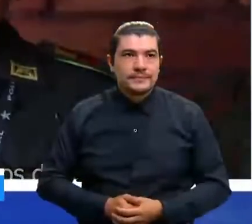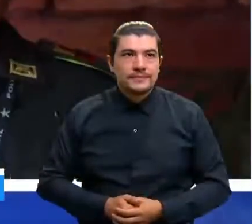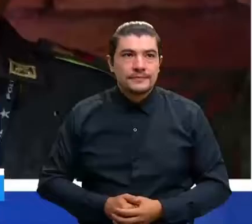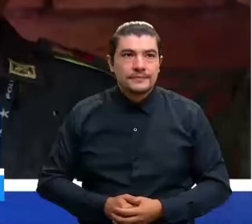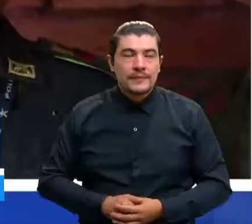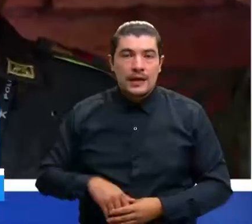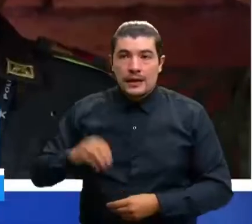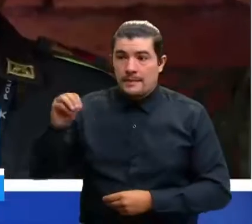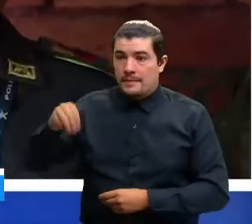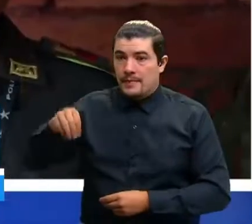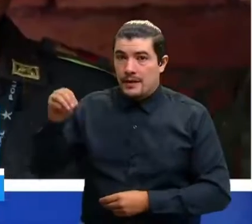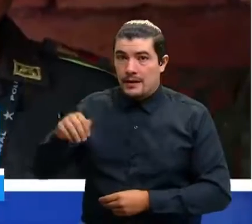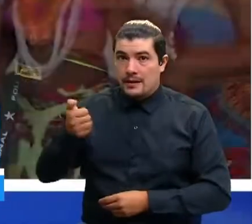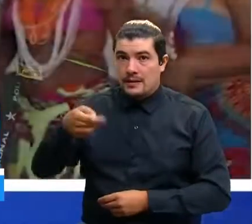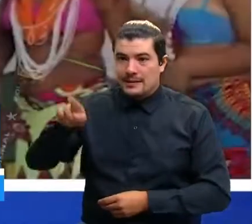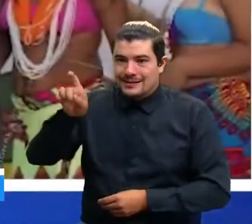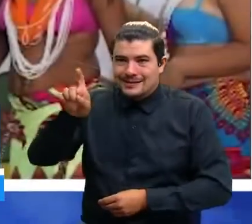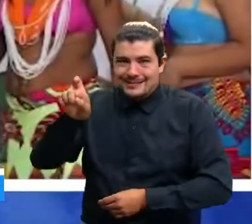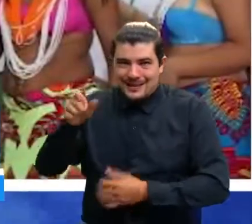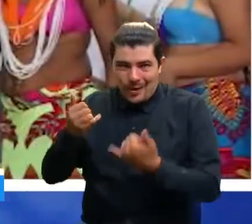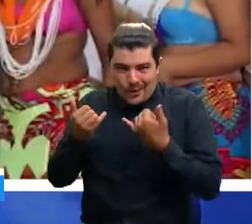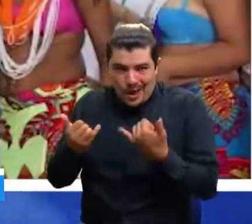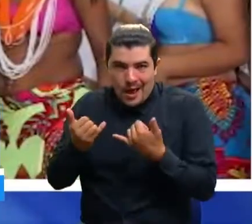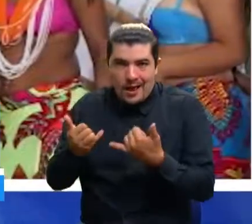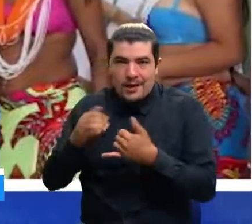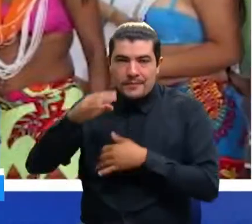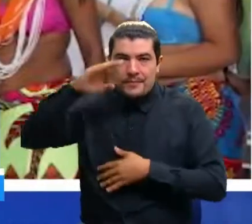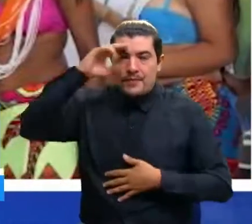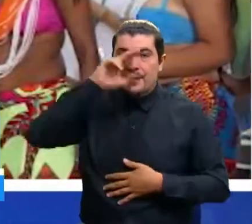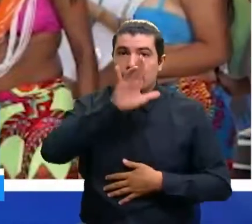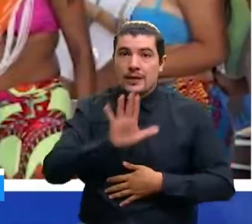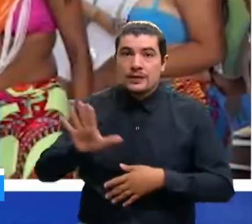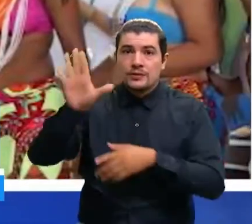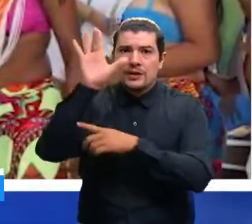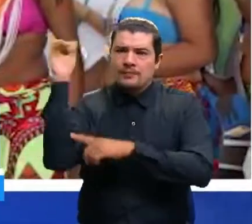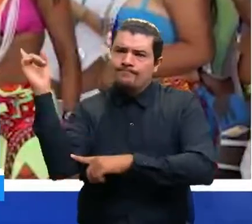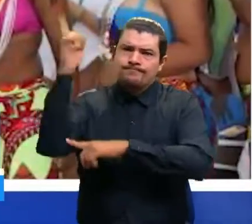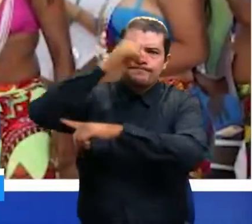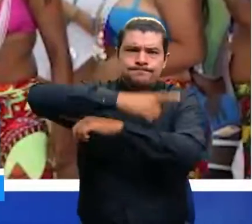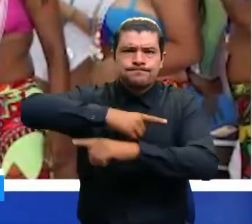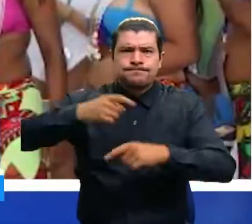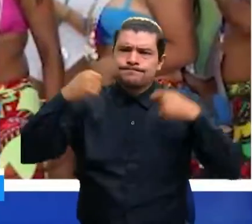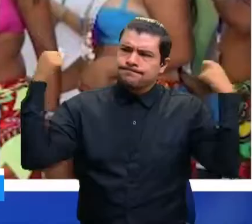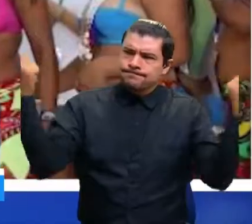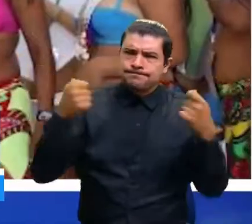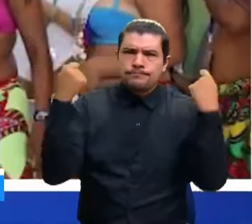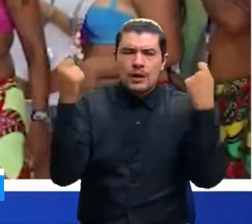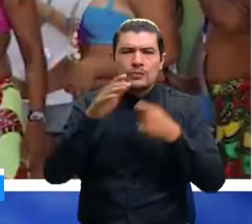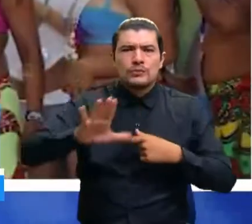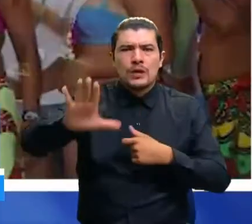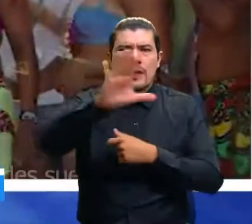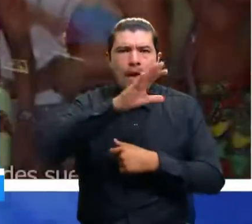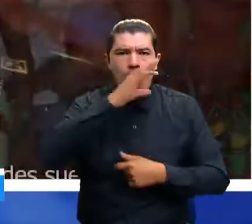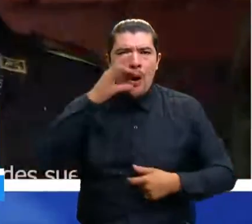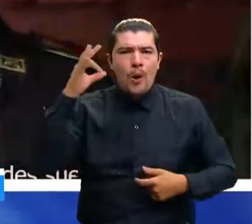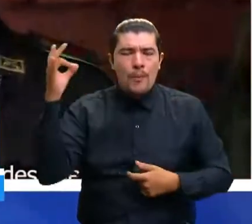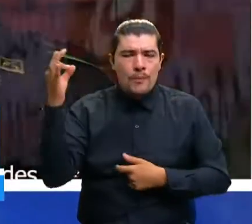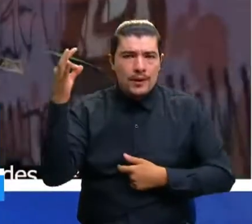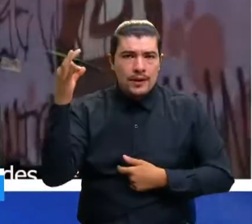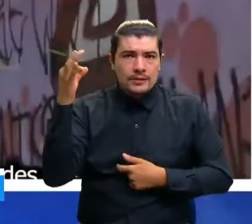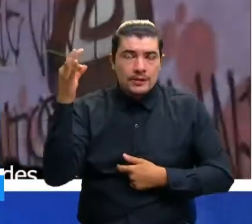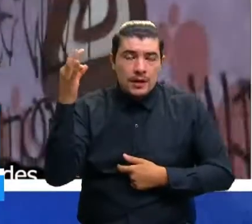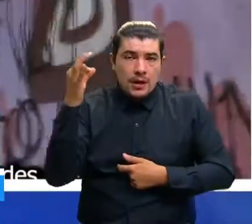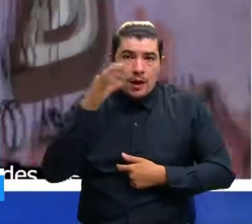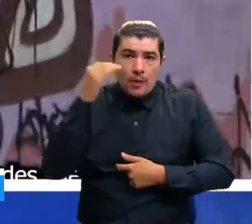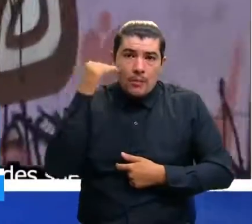Hoy, martes 16 de noviembre, la Policía Metropolitana de Bucaramanga está realizando una jornada masiva de inscripción para que todos los hombres bumangueses definan su situación